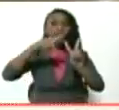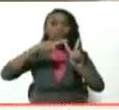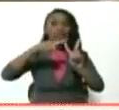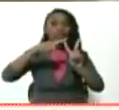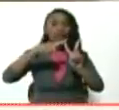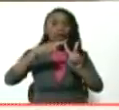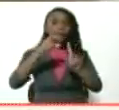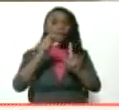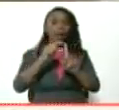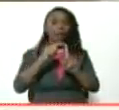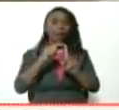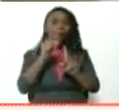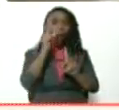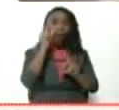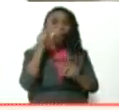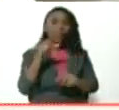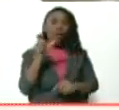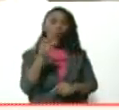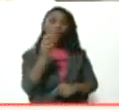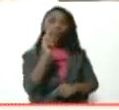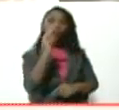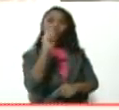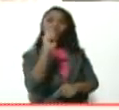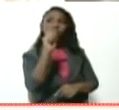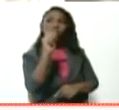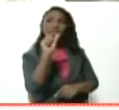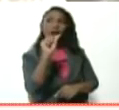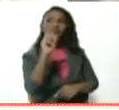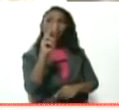tiene la palabra Gustavo Rubio.